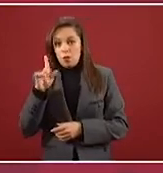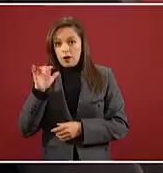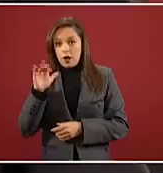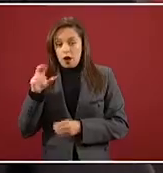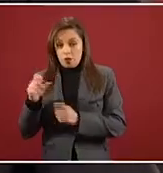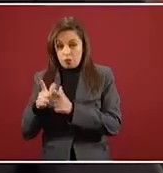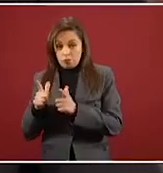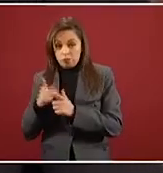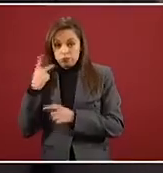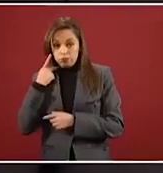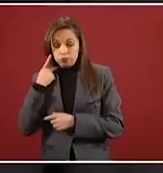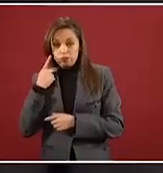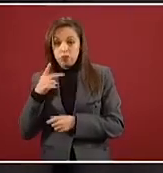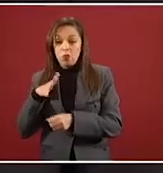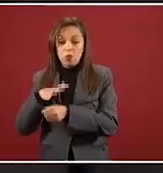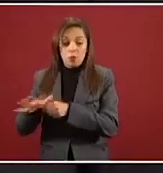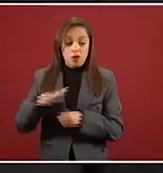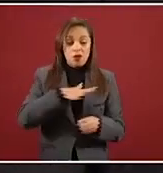nos va mejor,